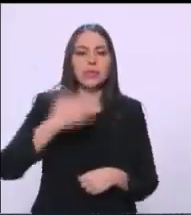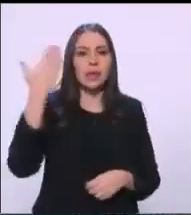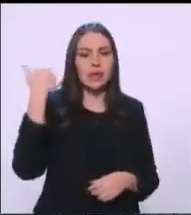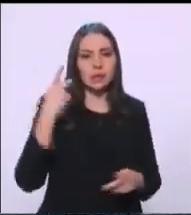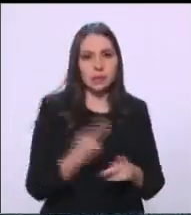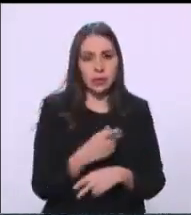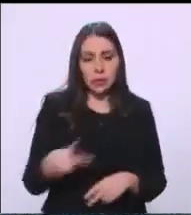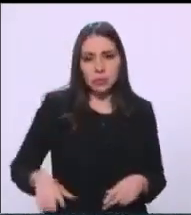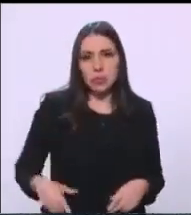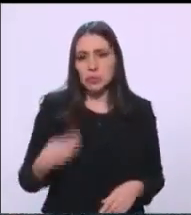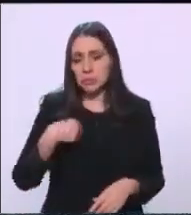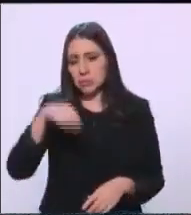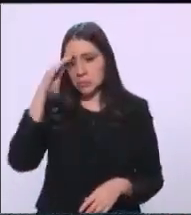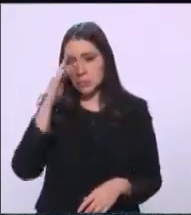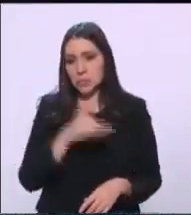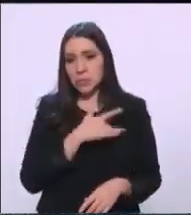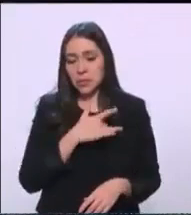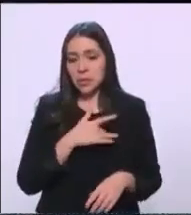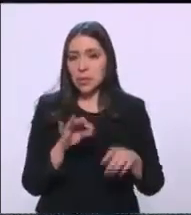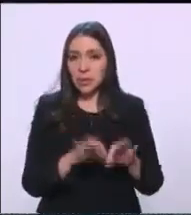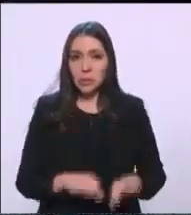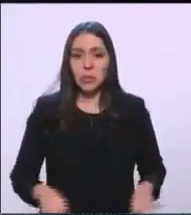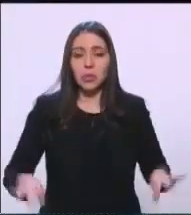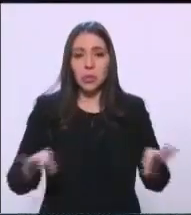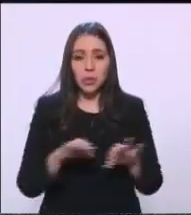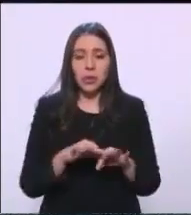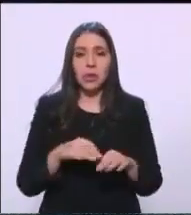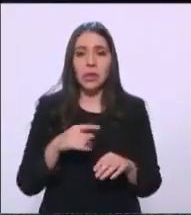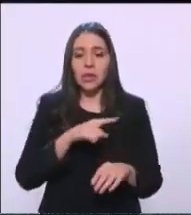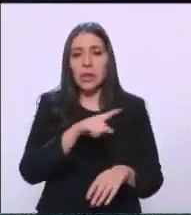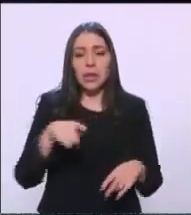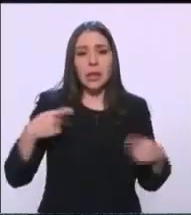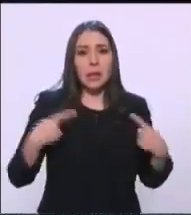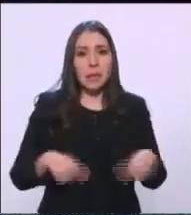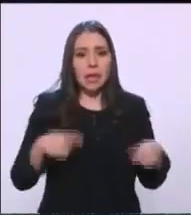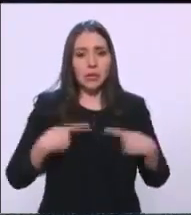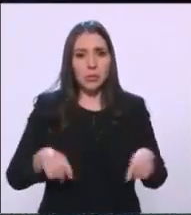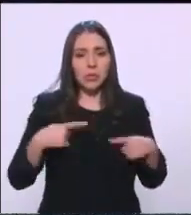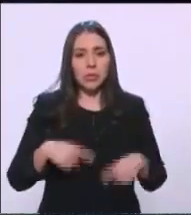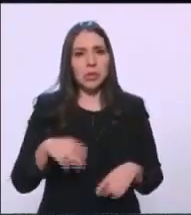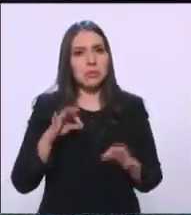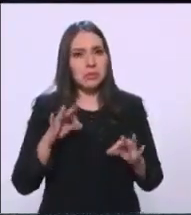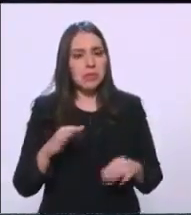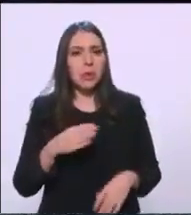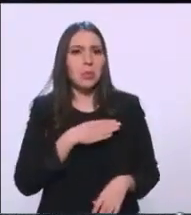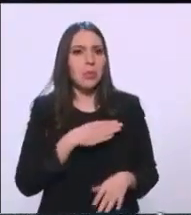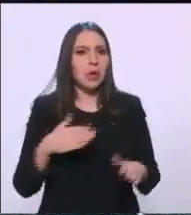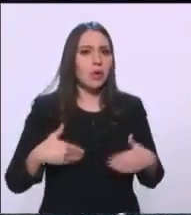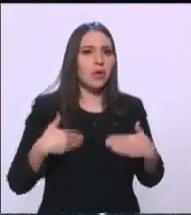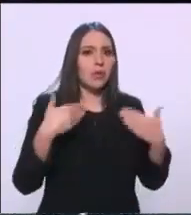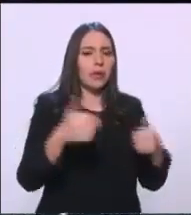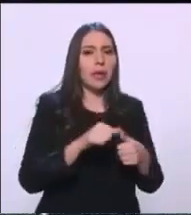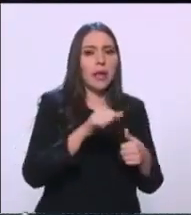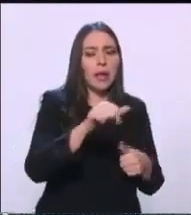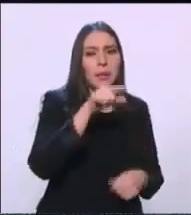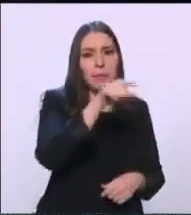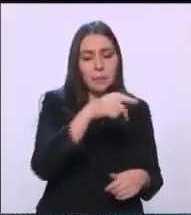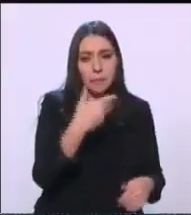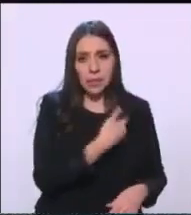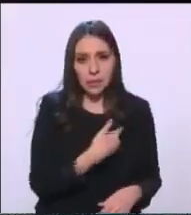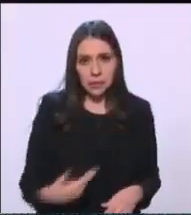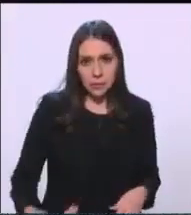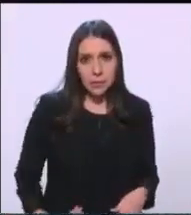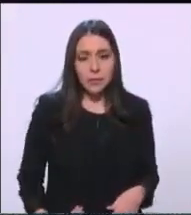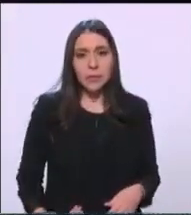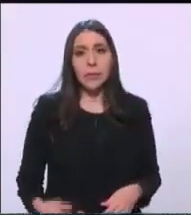son números muy buenos, de confianza ciudadana al presidente, a la política del presidente, y me parece que lo que hoy la gente